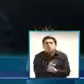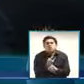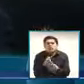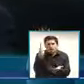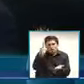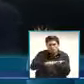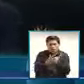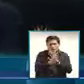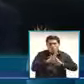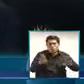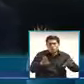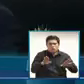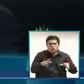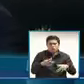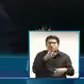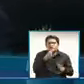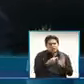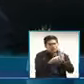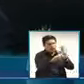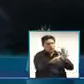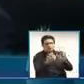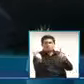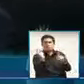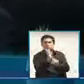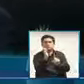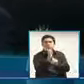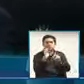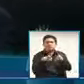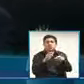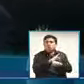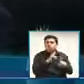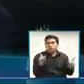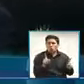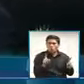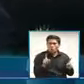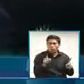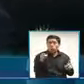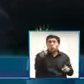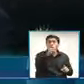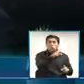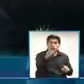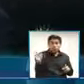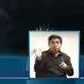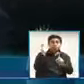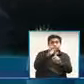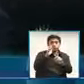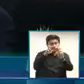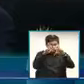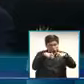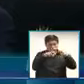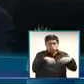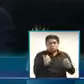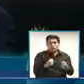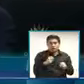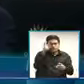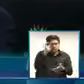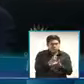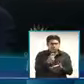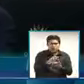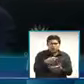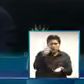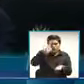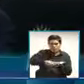de muerte y que quien la ofrezca está engañando a la población no ustedes están engañando a la población haciéndoles creer que